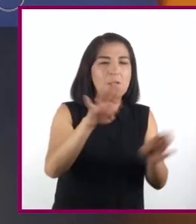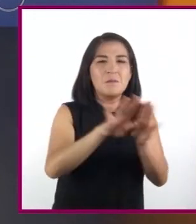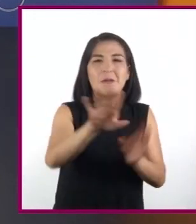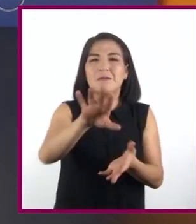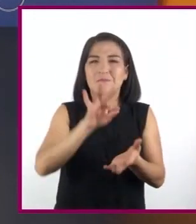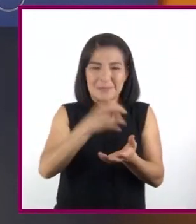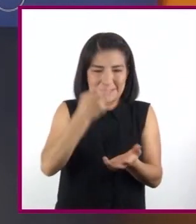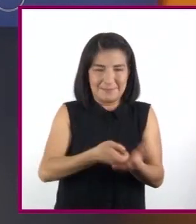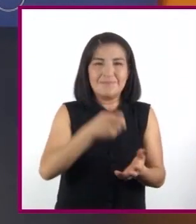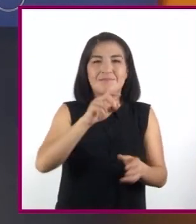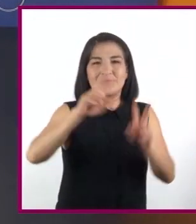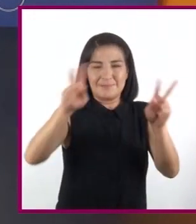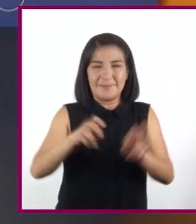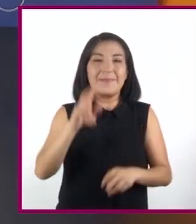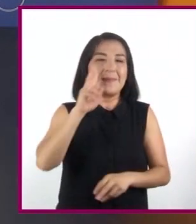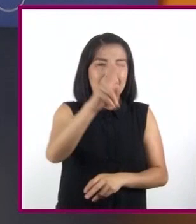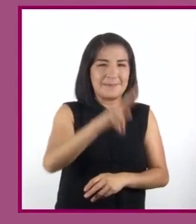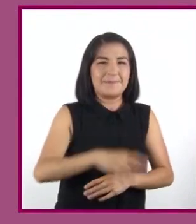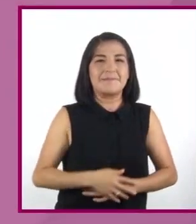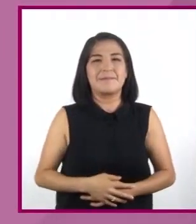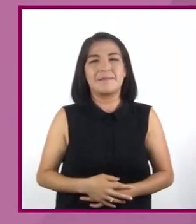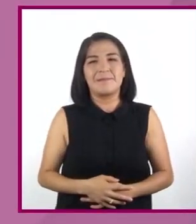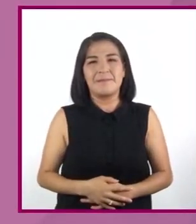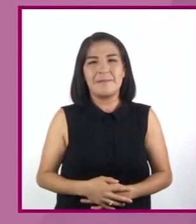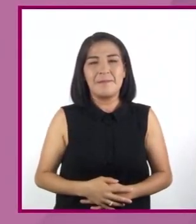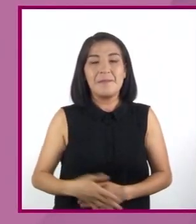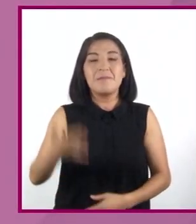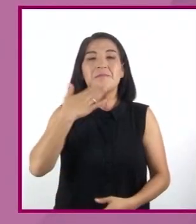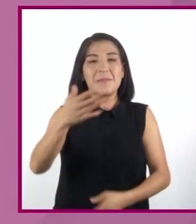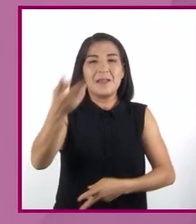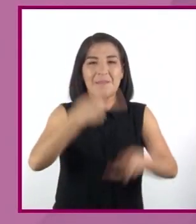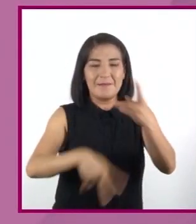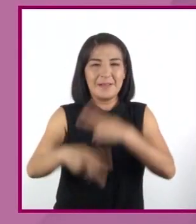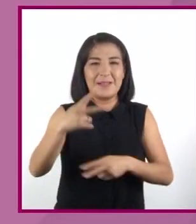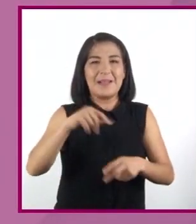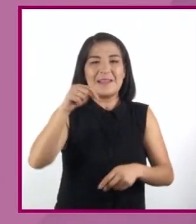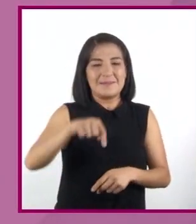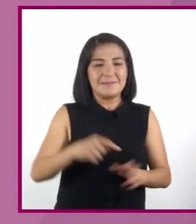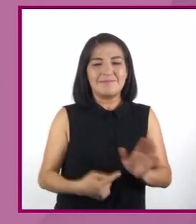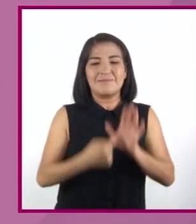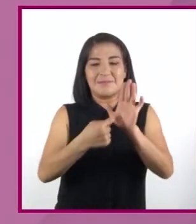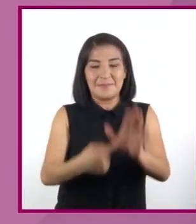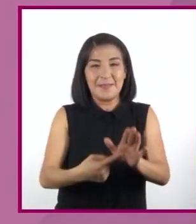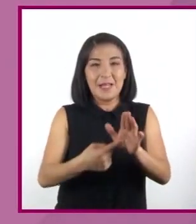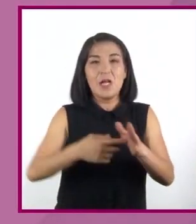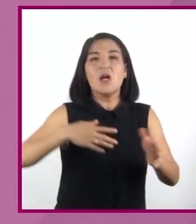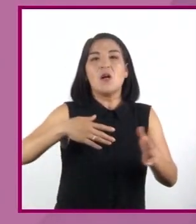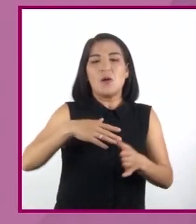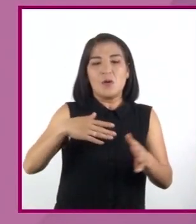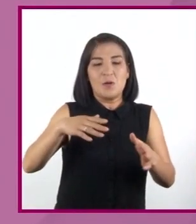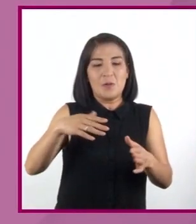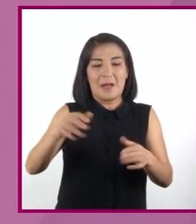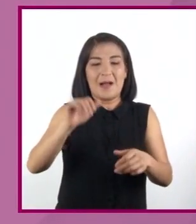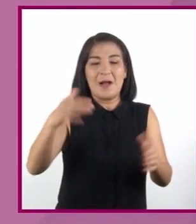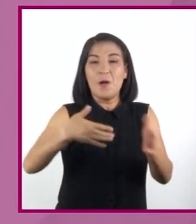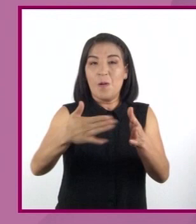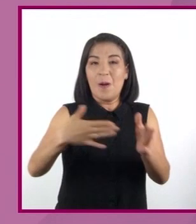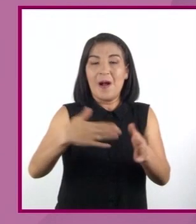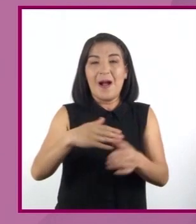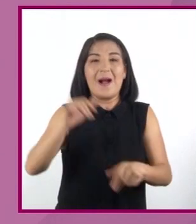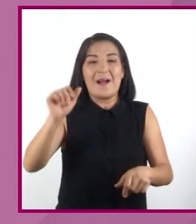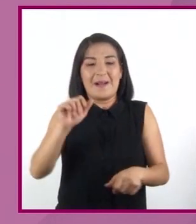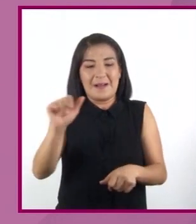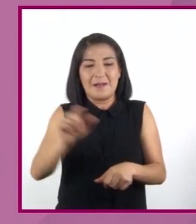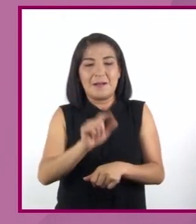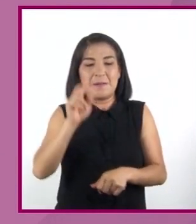este subgénero. Vamos a verlo. Bienvenidos a su reality show Cocina de Autor. En el Café de las Musas,